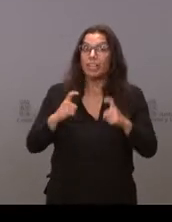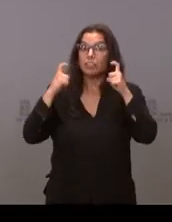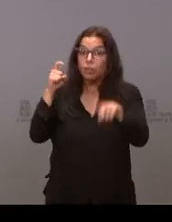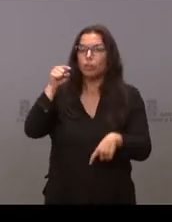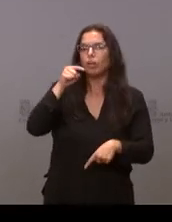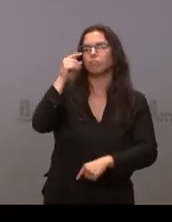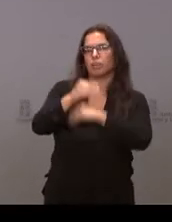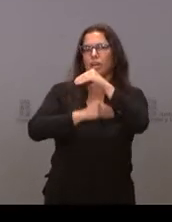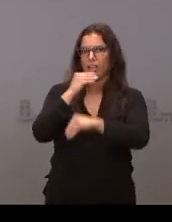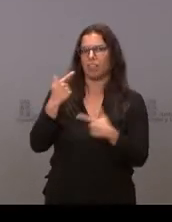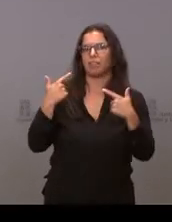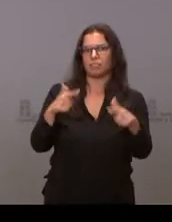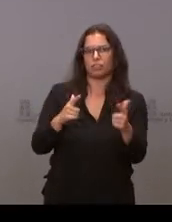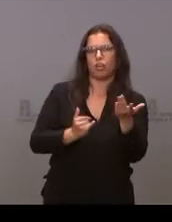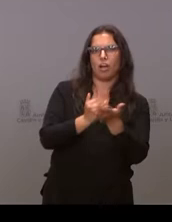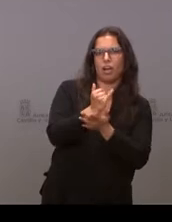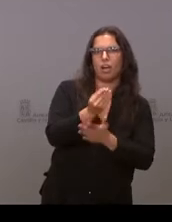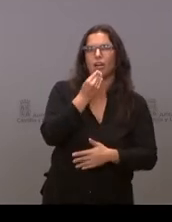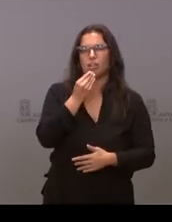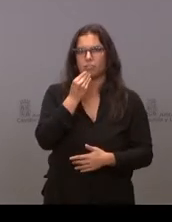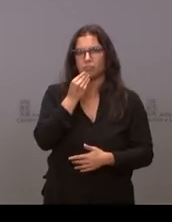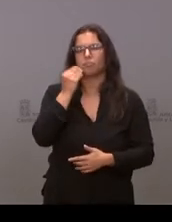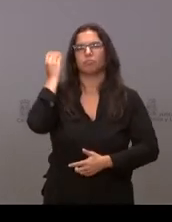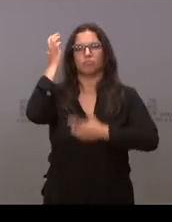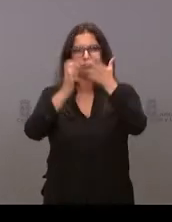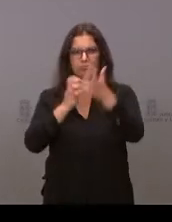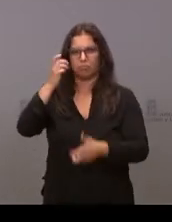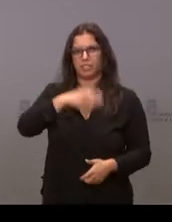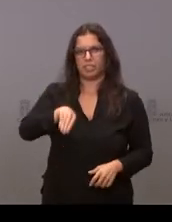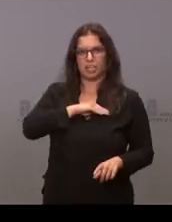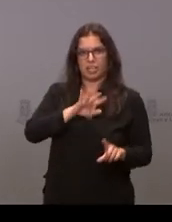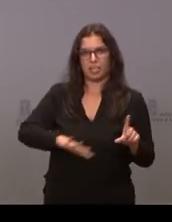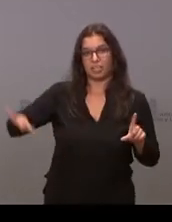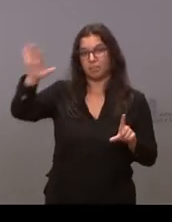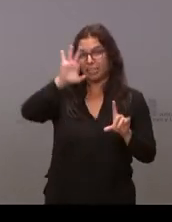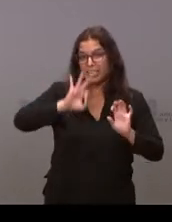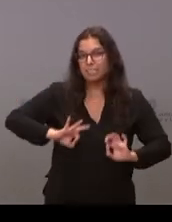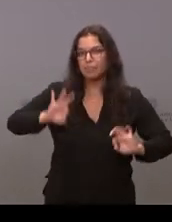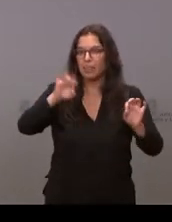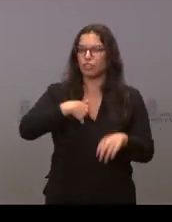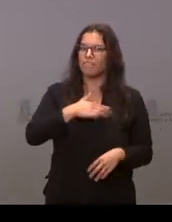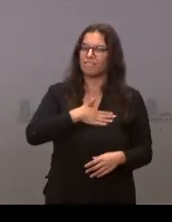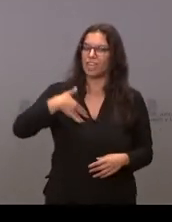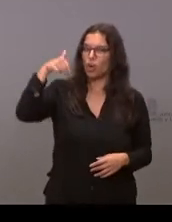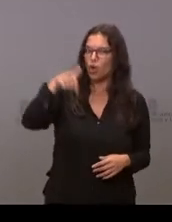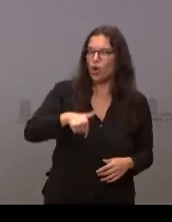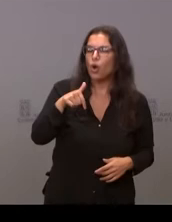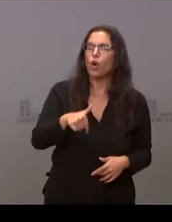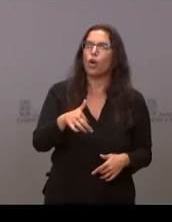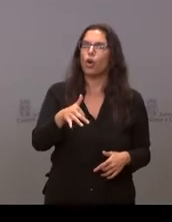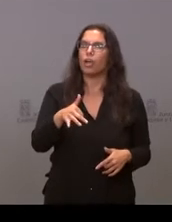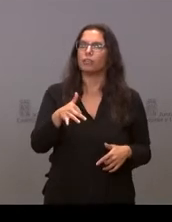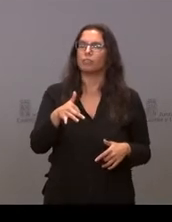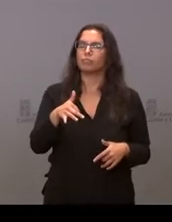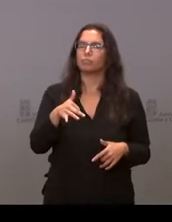realizando el sector agroalimentario de España. Y especialmente, y querría dedicarle hoy las palabras de estas